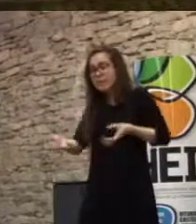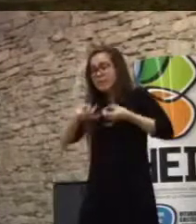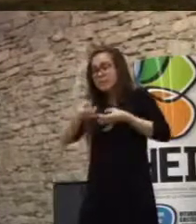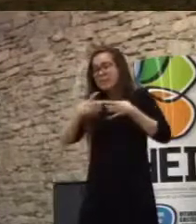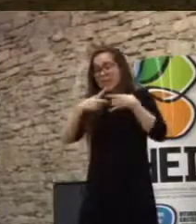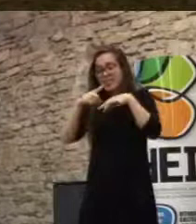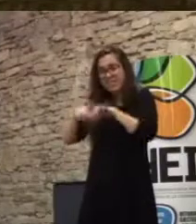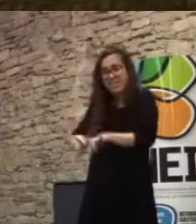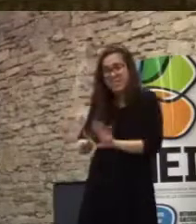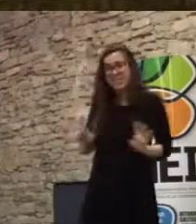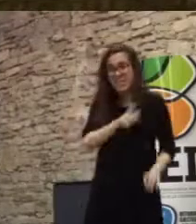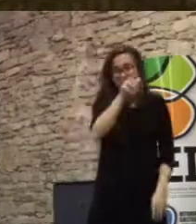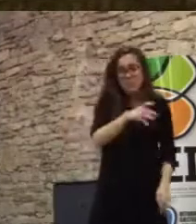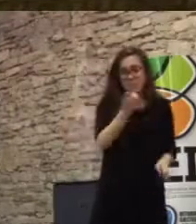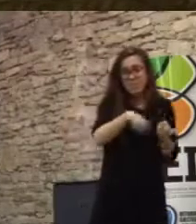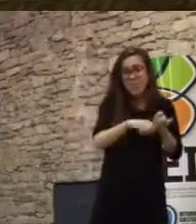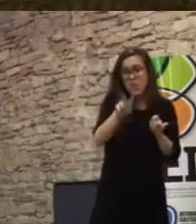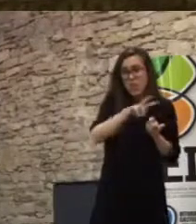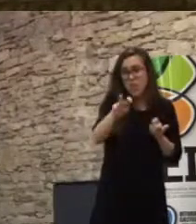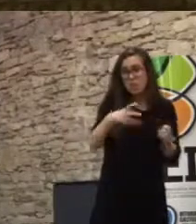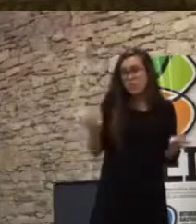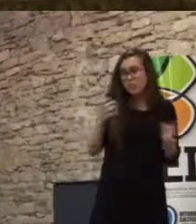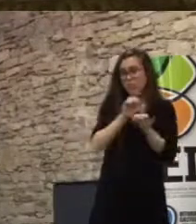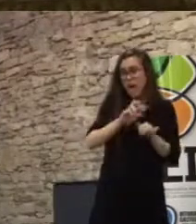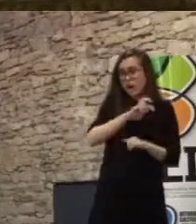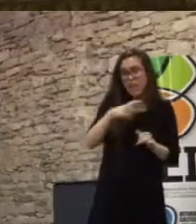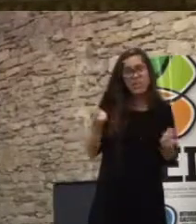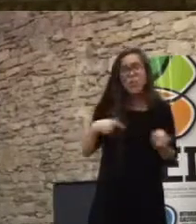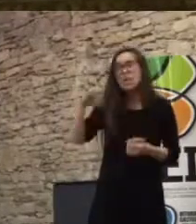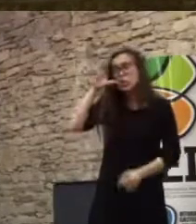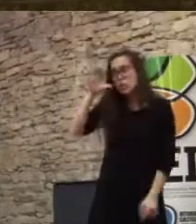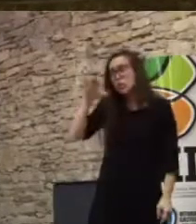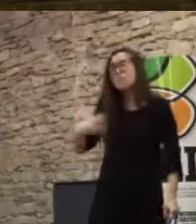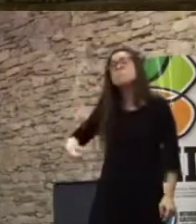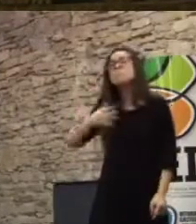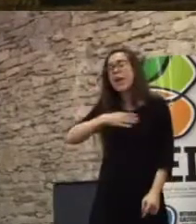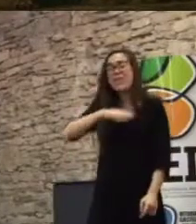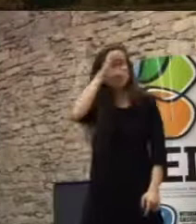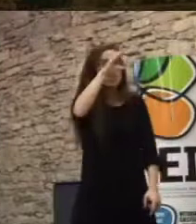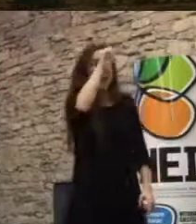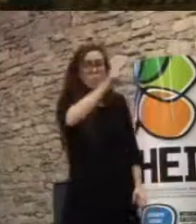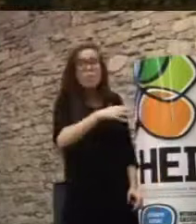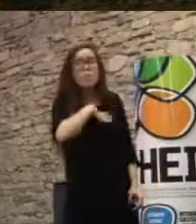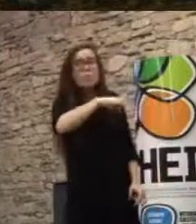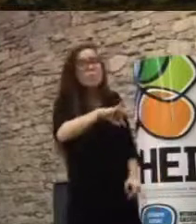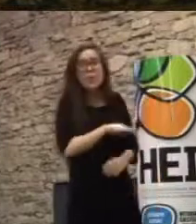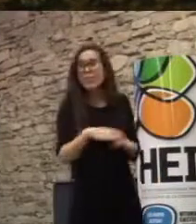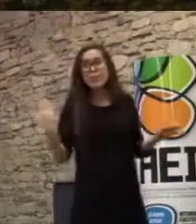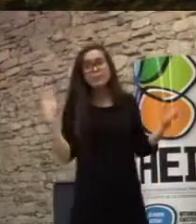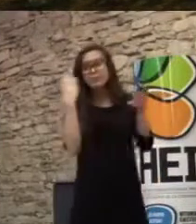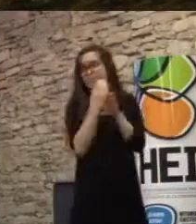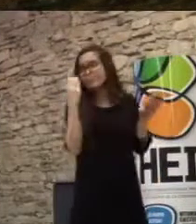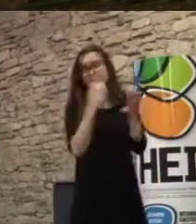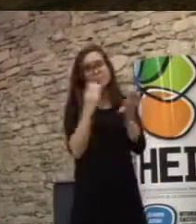vendedor de otra y entonces aunque la escuché no se van a entender no va a ser posible la comunicación porque esto es como hablar